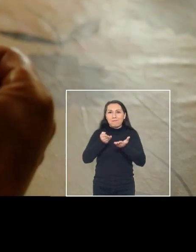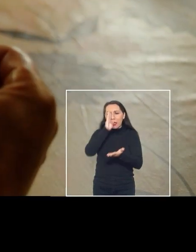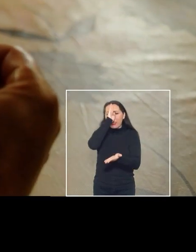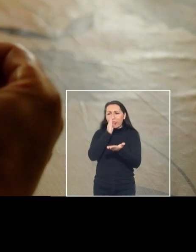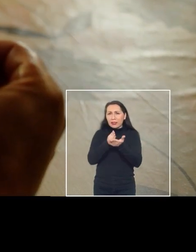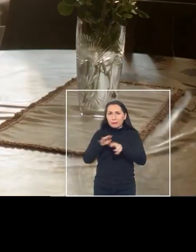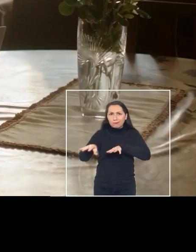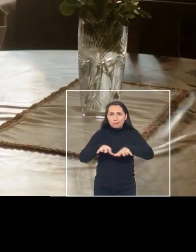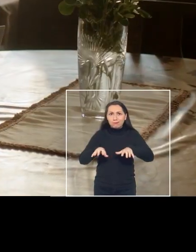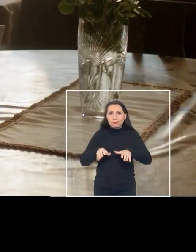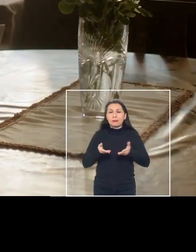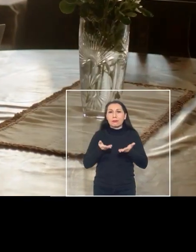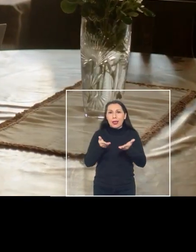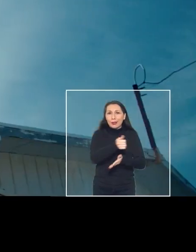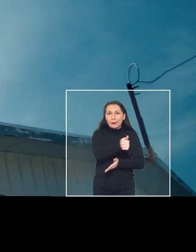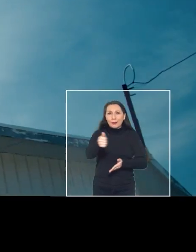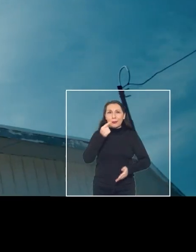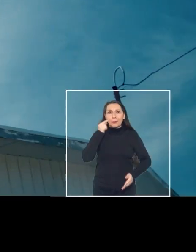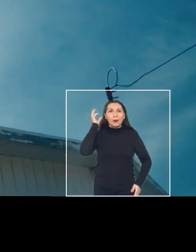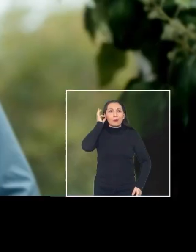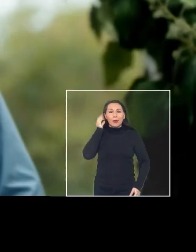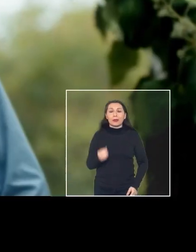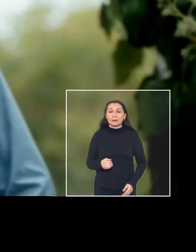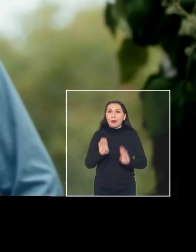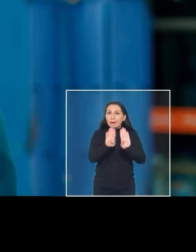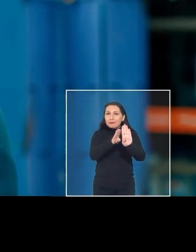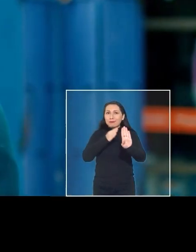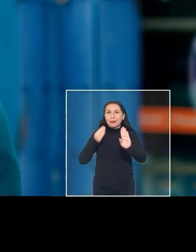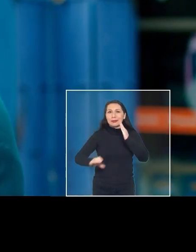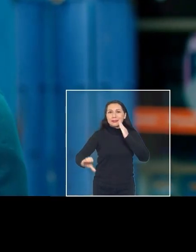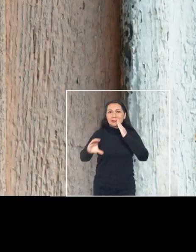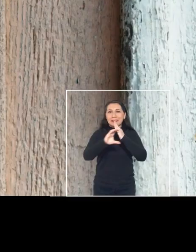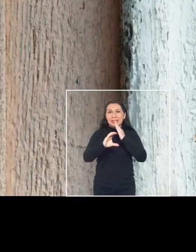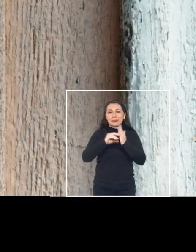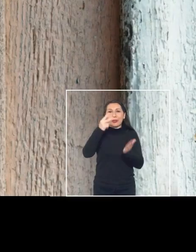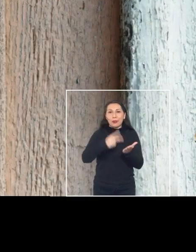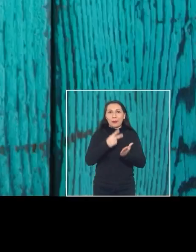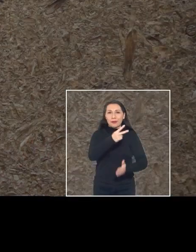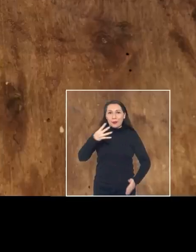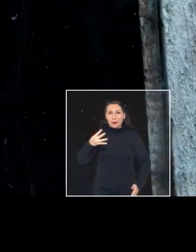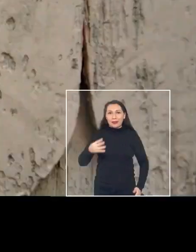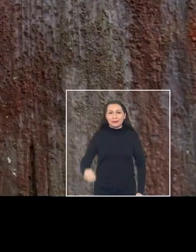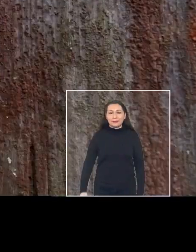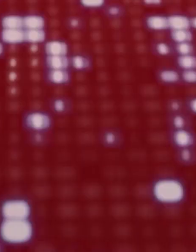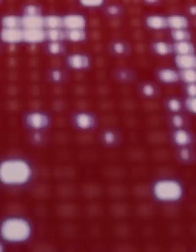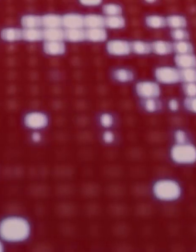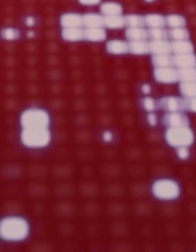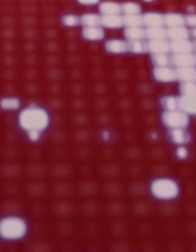para que se tomen mejores decisiones para todos y todas Ábrele la puerta al censo